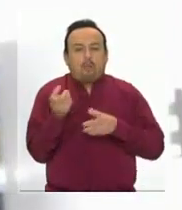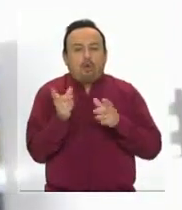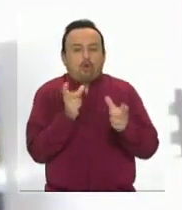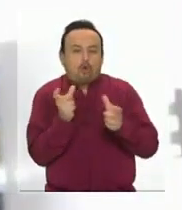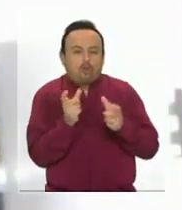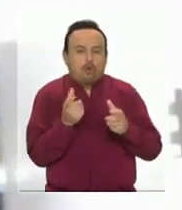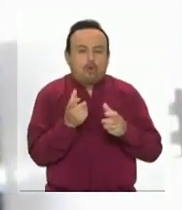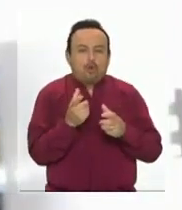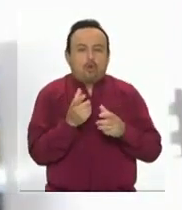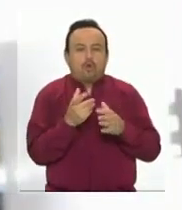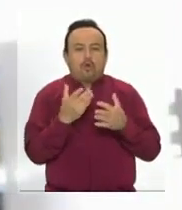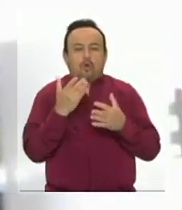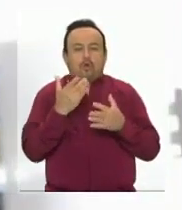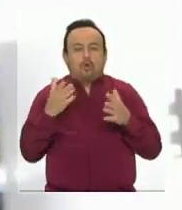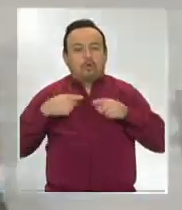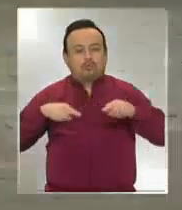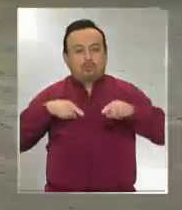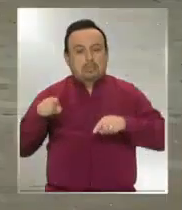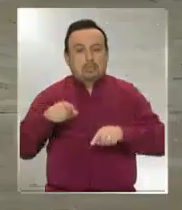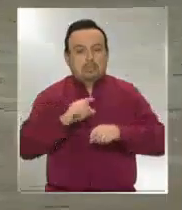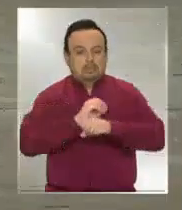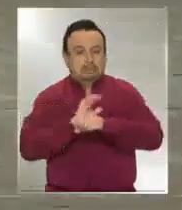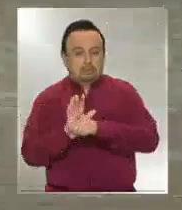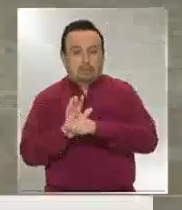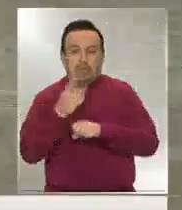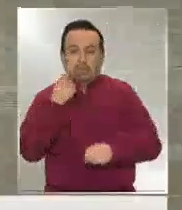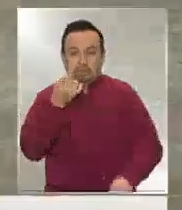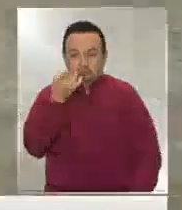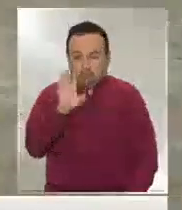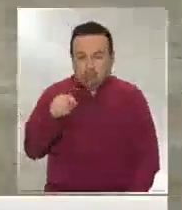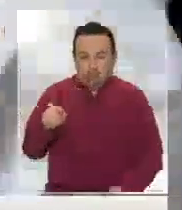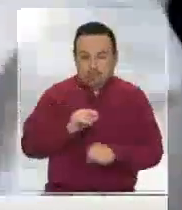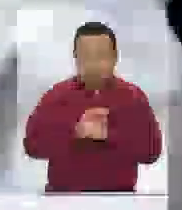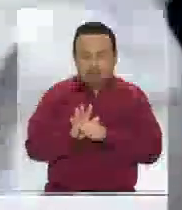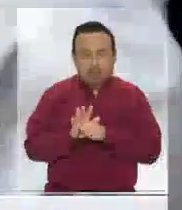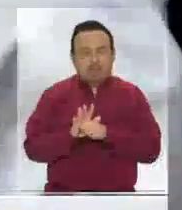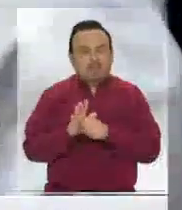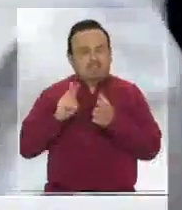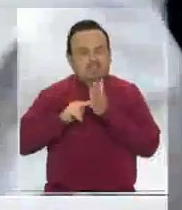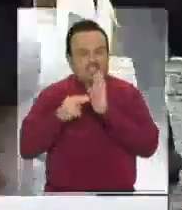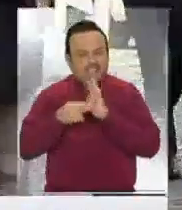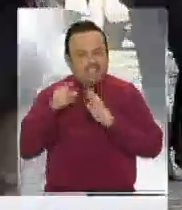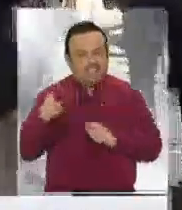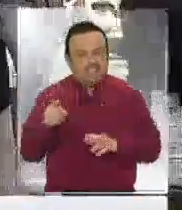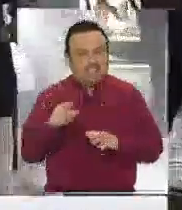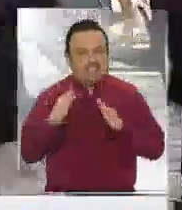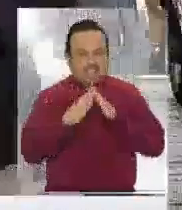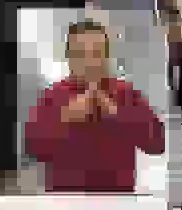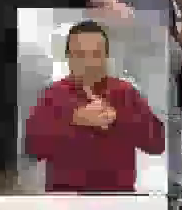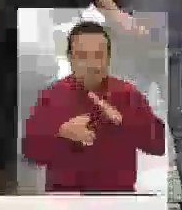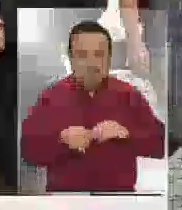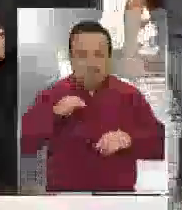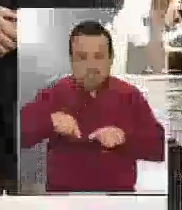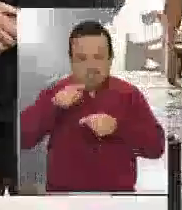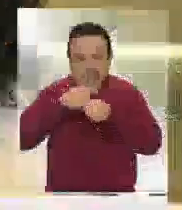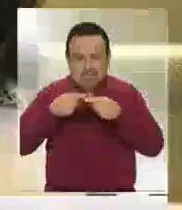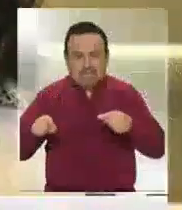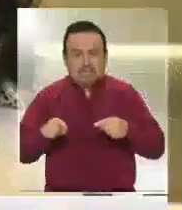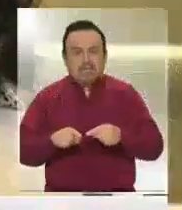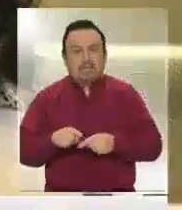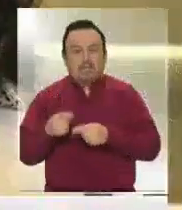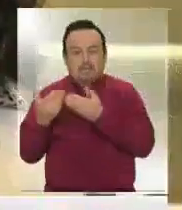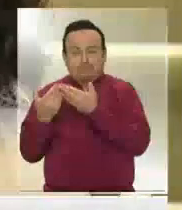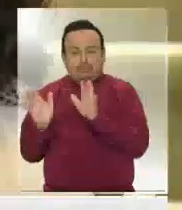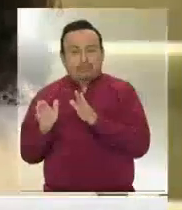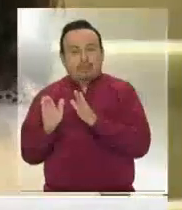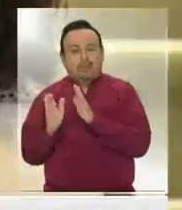manejando la gestión del coronavirus. Pero no solo el coronavirus trajo complicaciones al Palacio. Esta semana el indulto